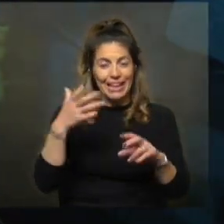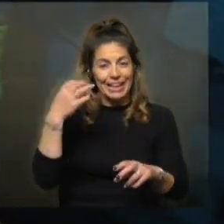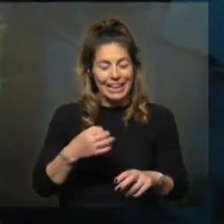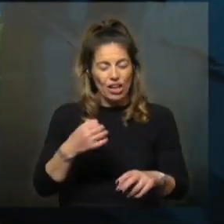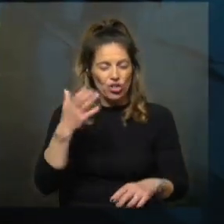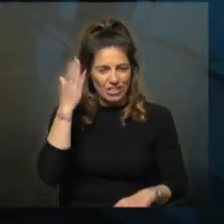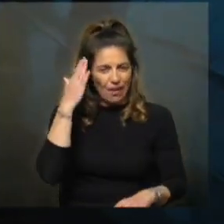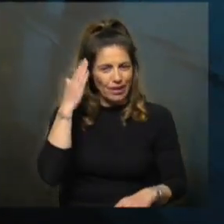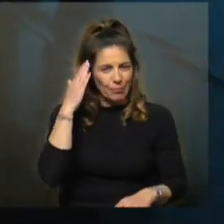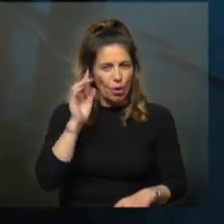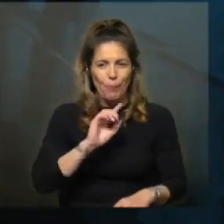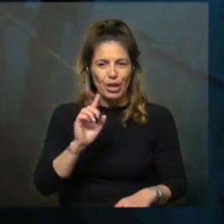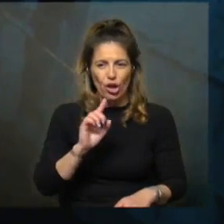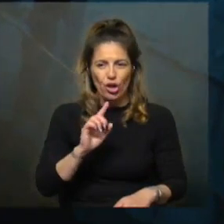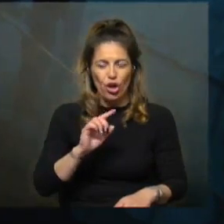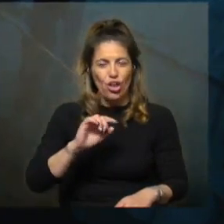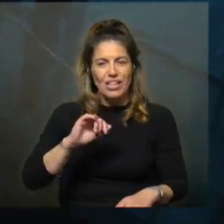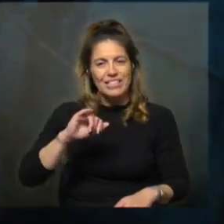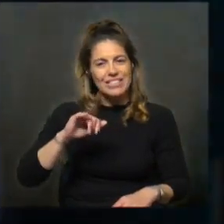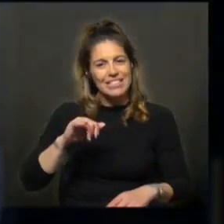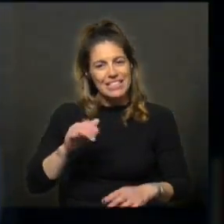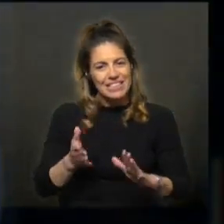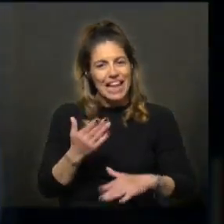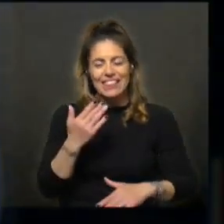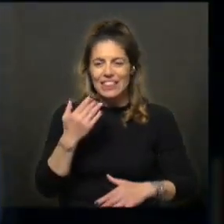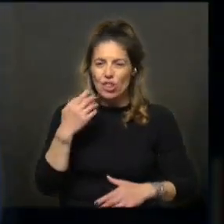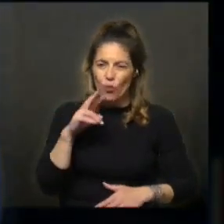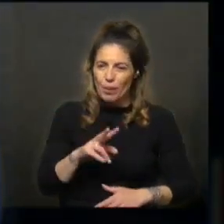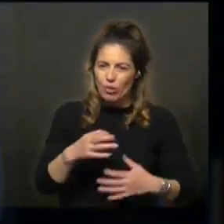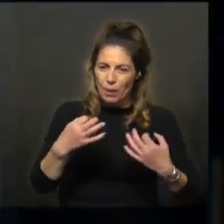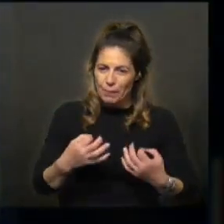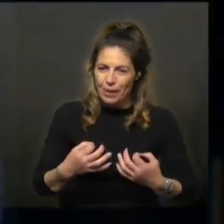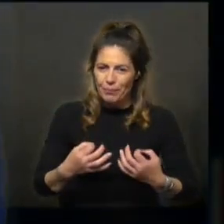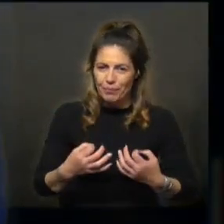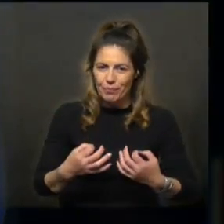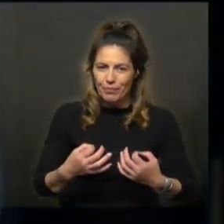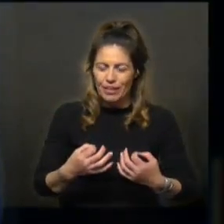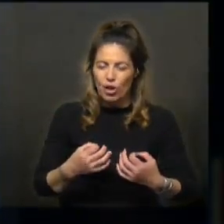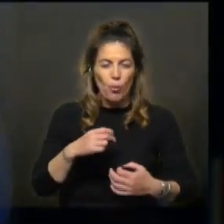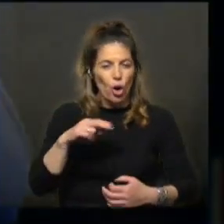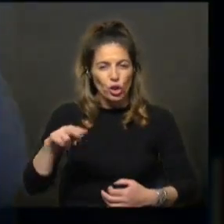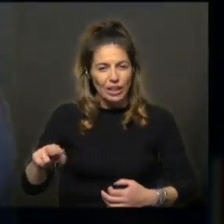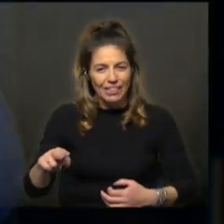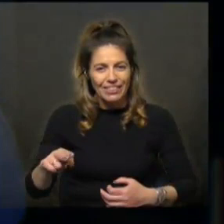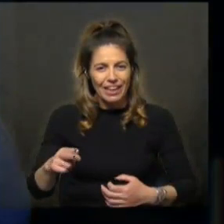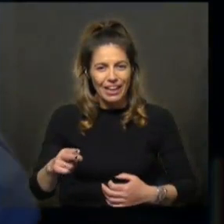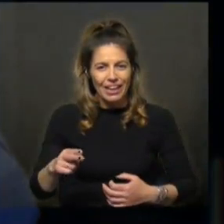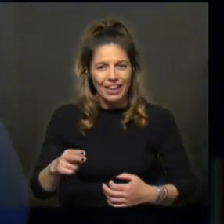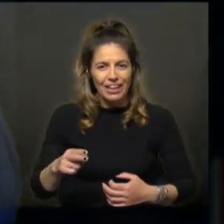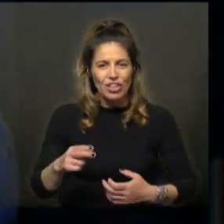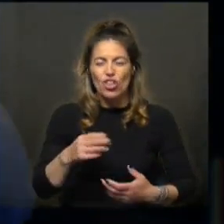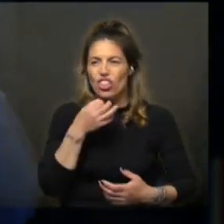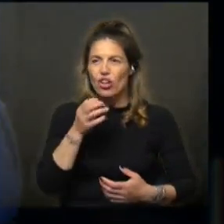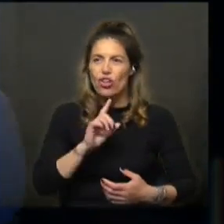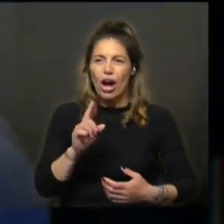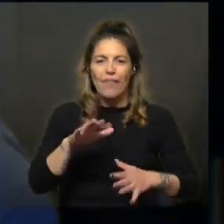sabemos pero no sé si lo tenemos tan presente este en forma constante digo no es en forma constante